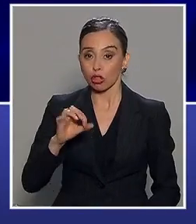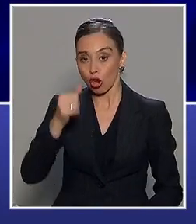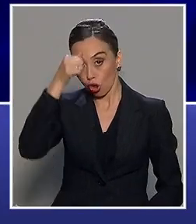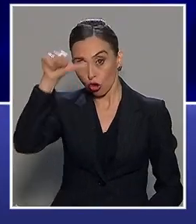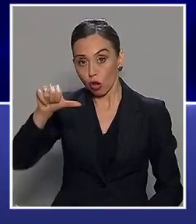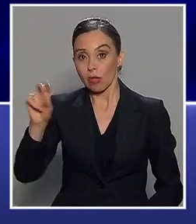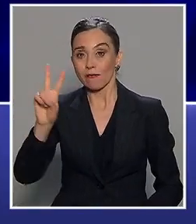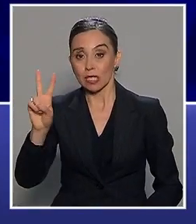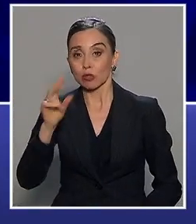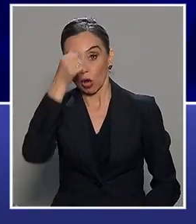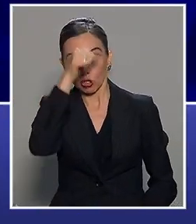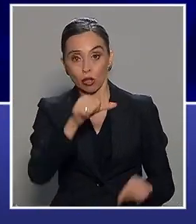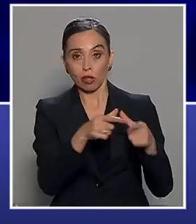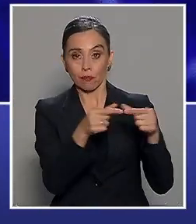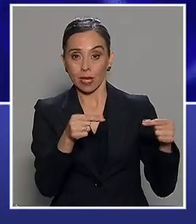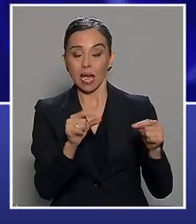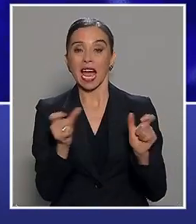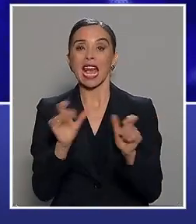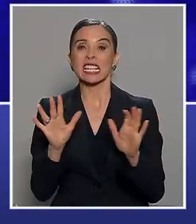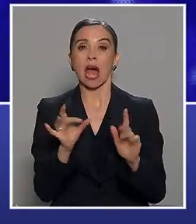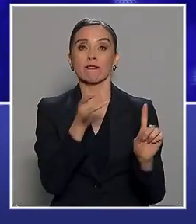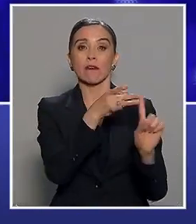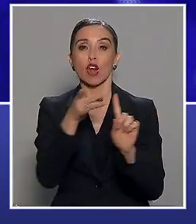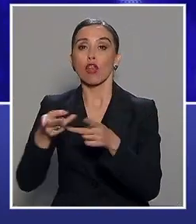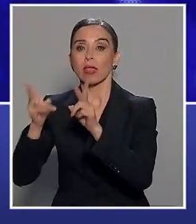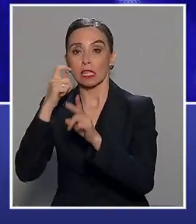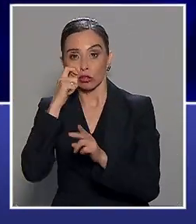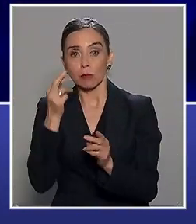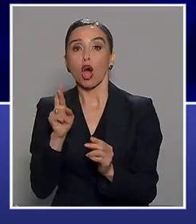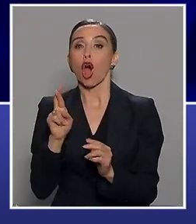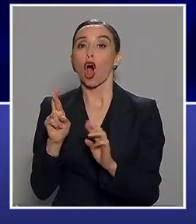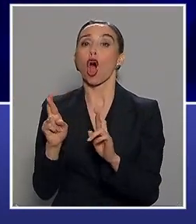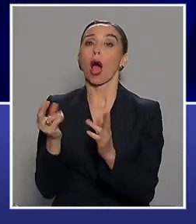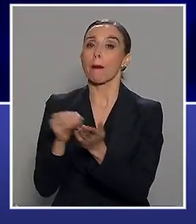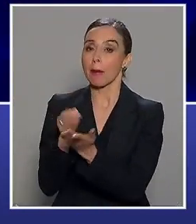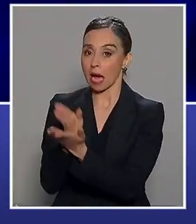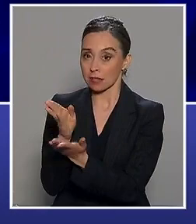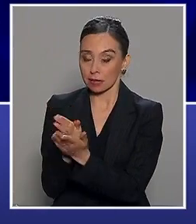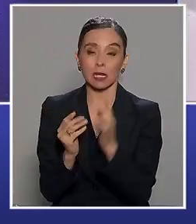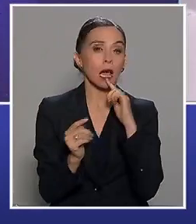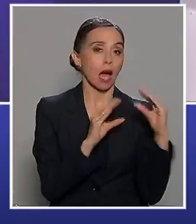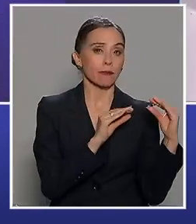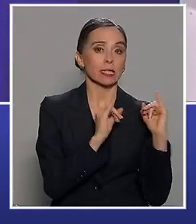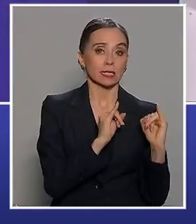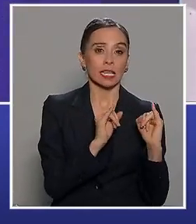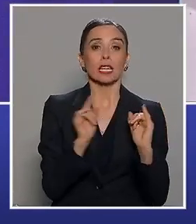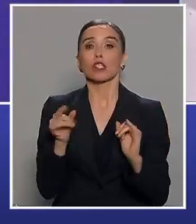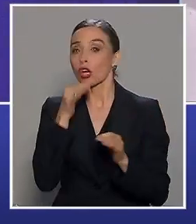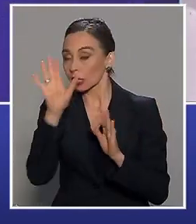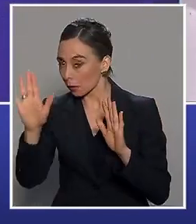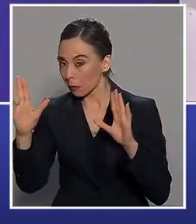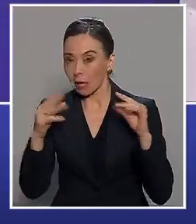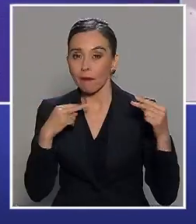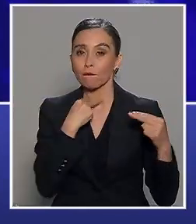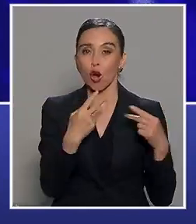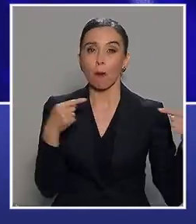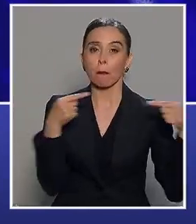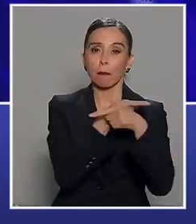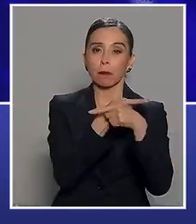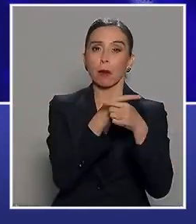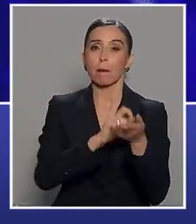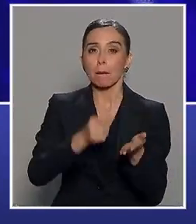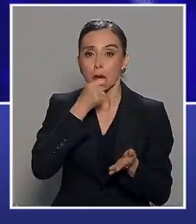como a nicaragua por graves violaciones a los derechos humanos así que ojalá tengamos más revolucionados de lo que es lo que se dice y además y además no está